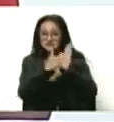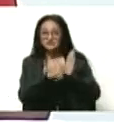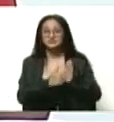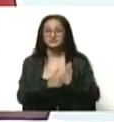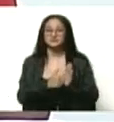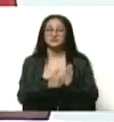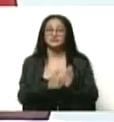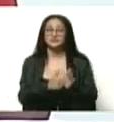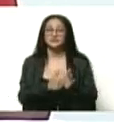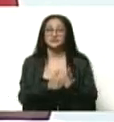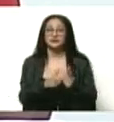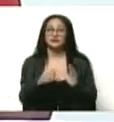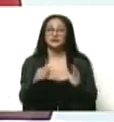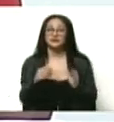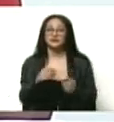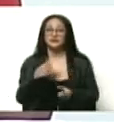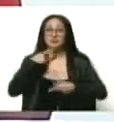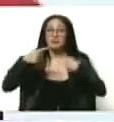boca a boca,